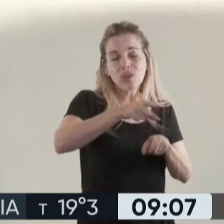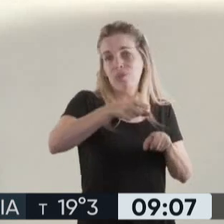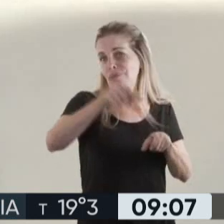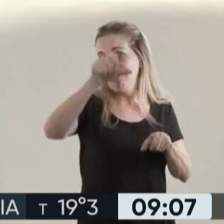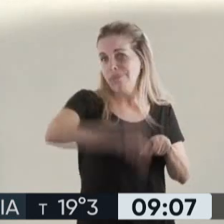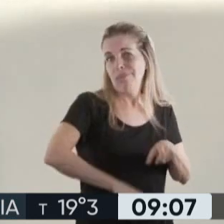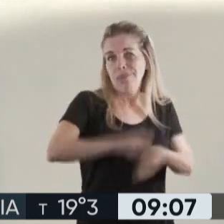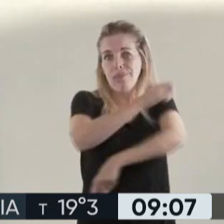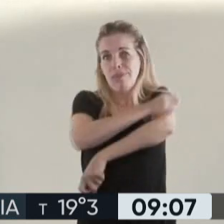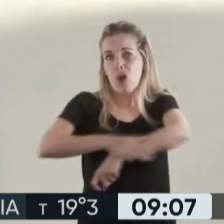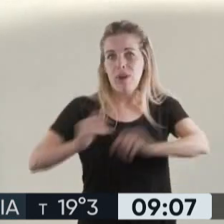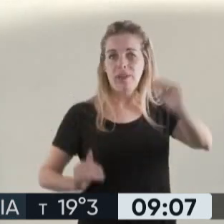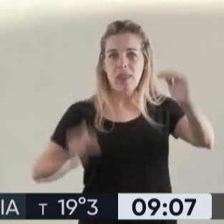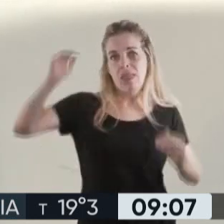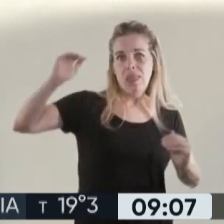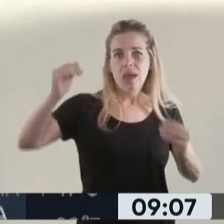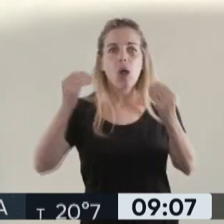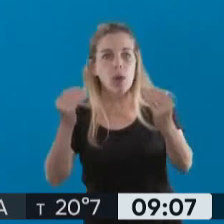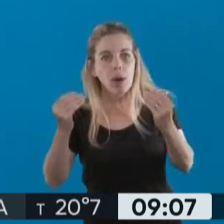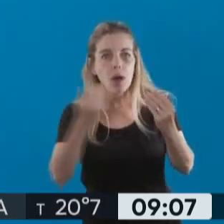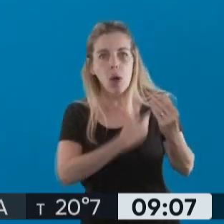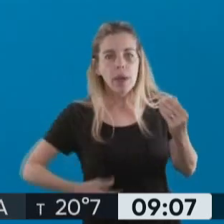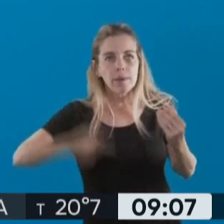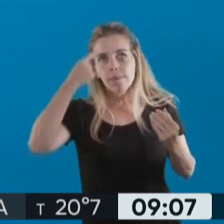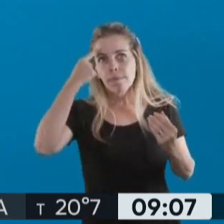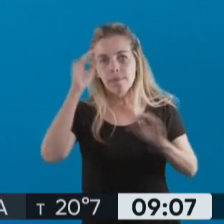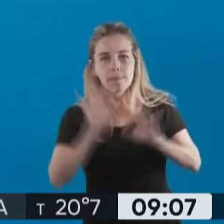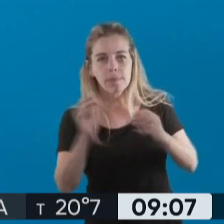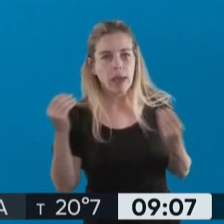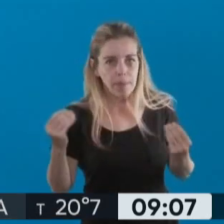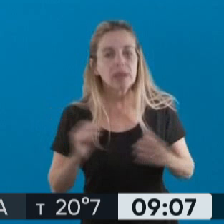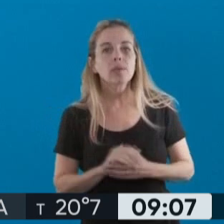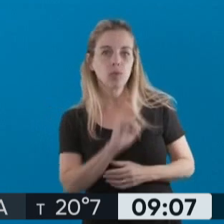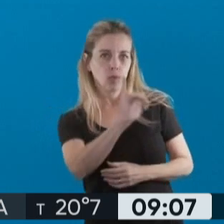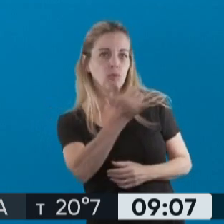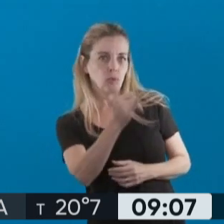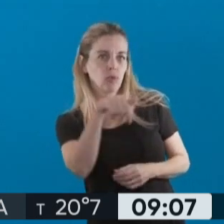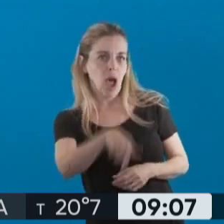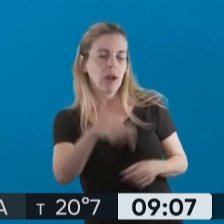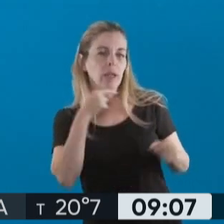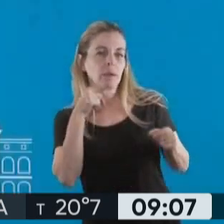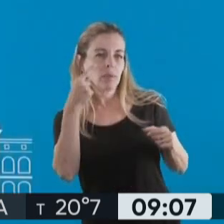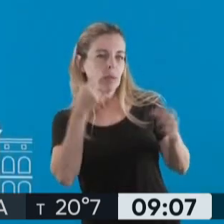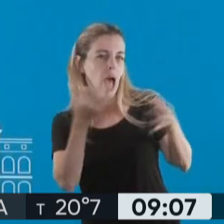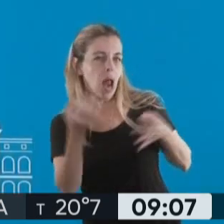de los límites de la pobreza, casi el 50% de la población? Gracias. Sí, todas estas medidas que estamos analizando tienen que